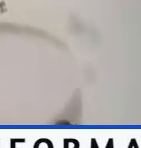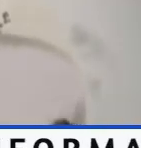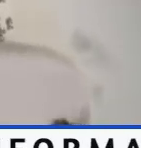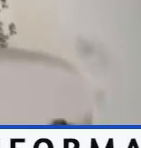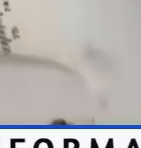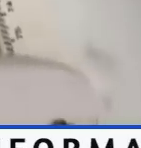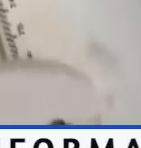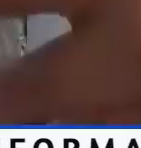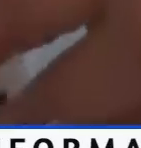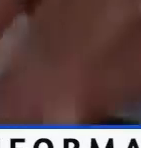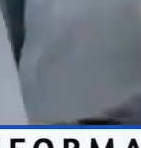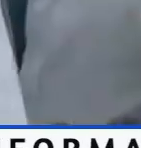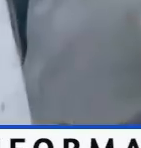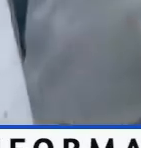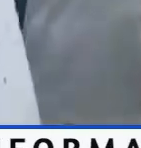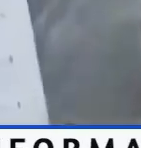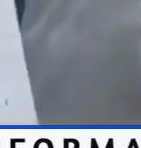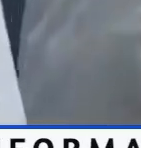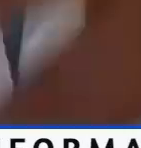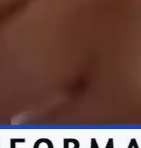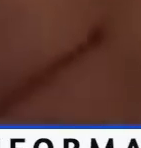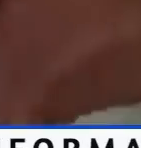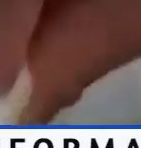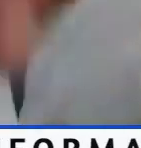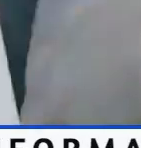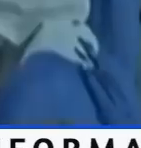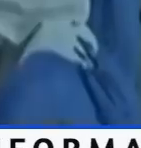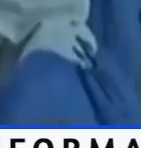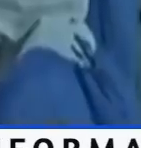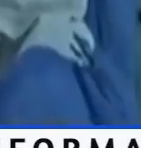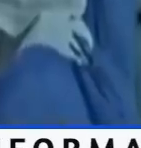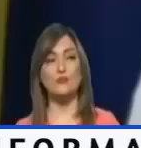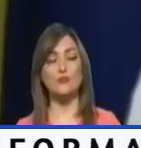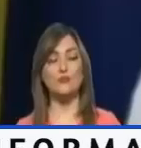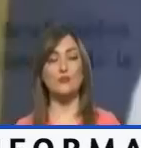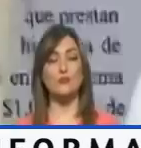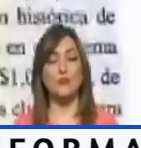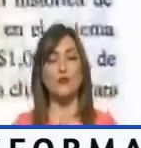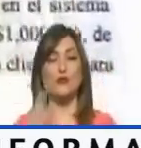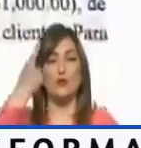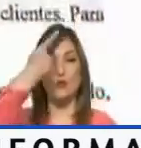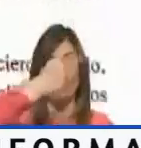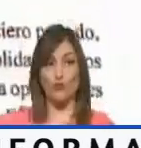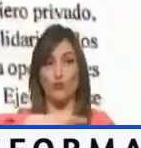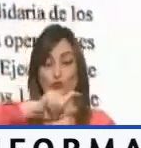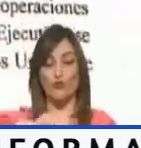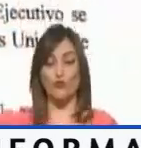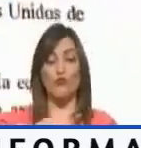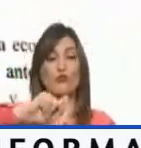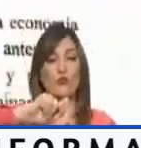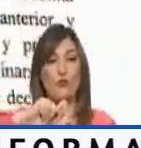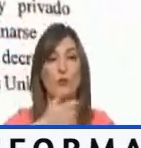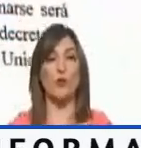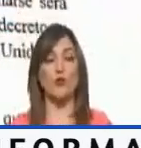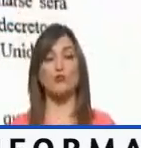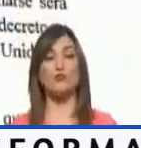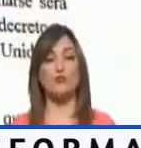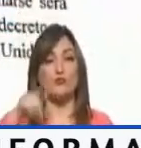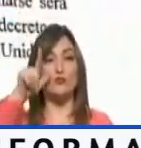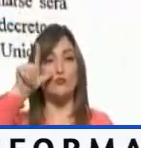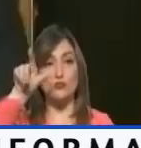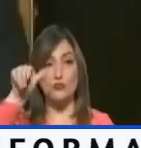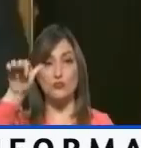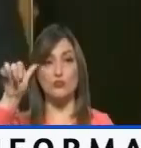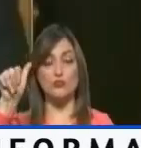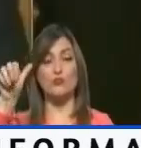luchar contra la desnutrición infantil y mejorar el primer nivel de atención. Los primeros decretos en ser firmados por el presidente